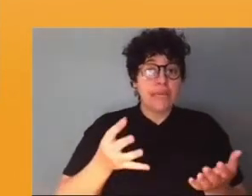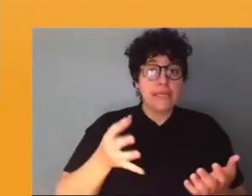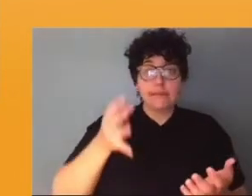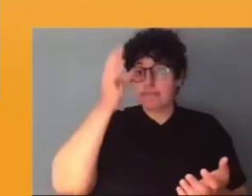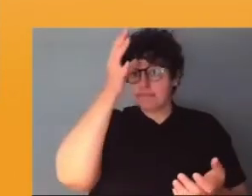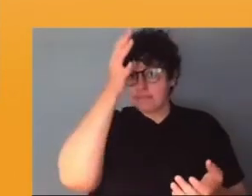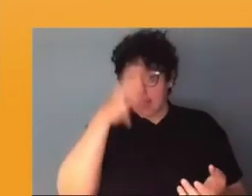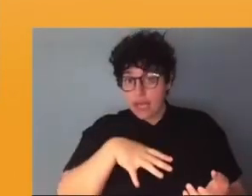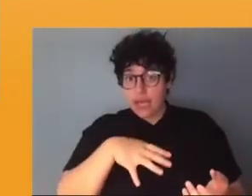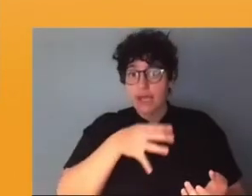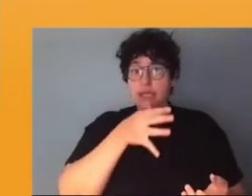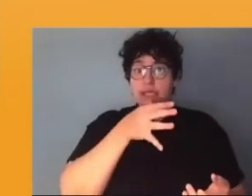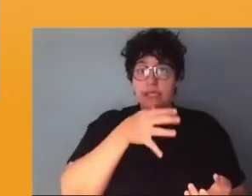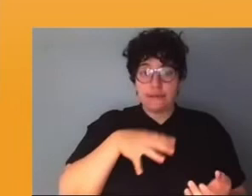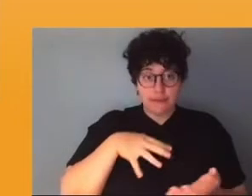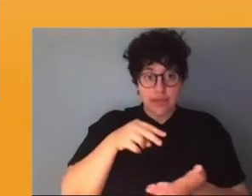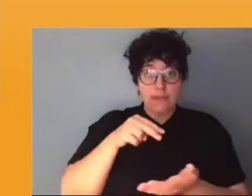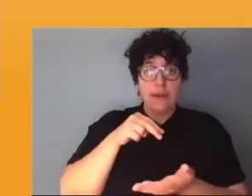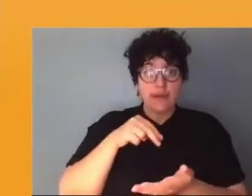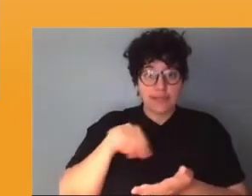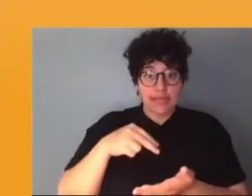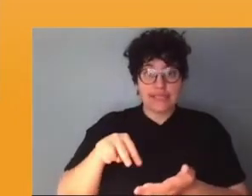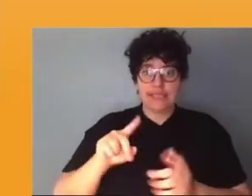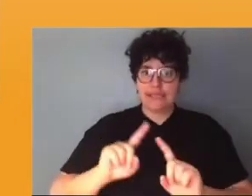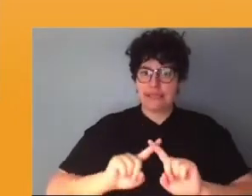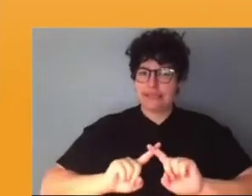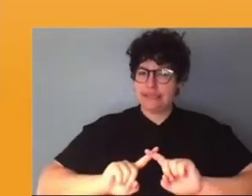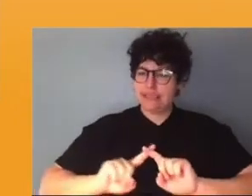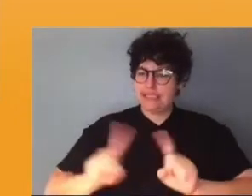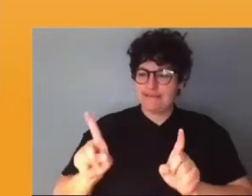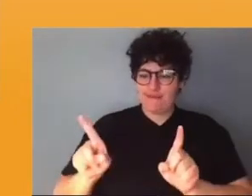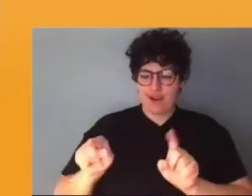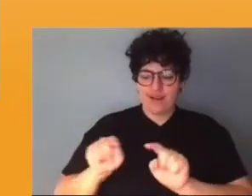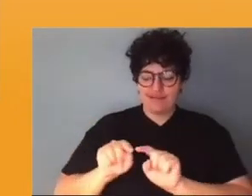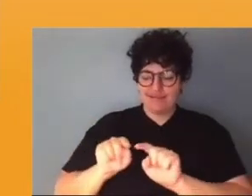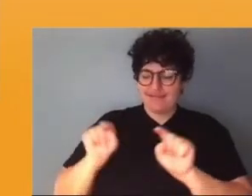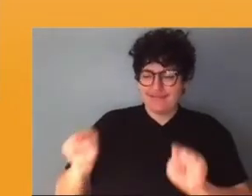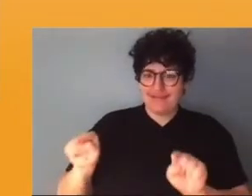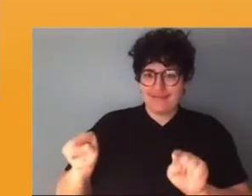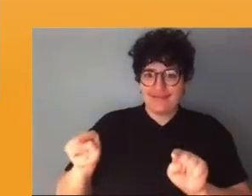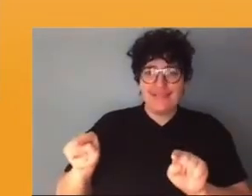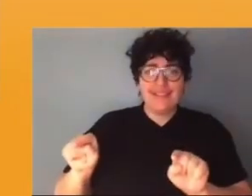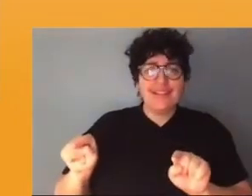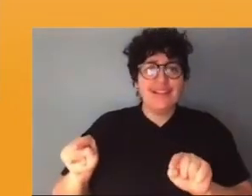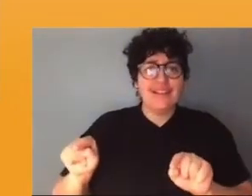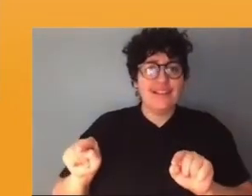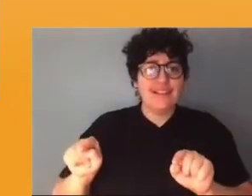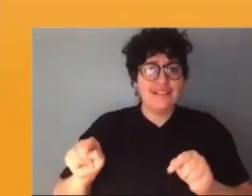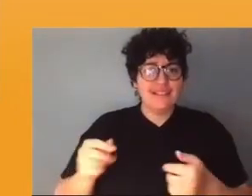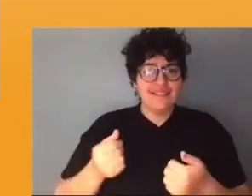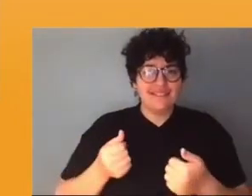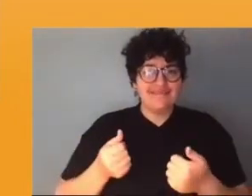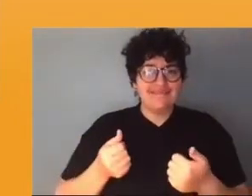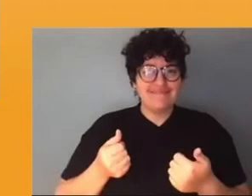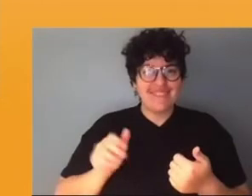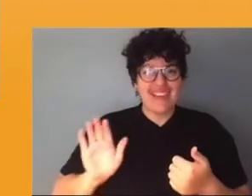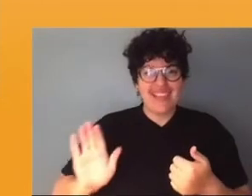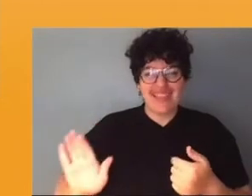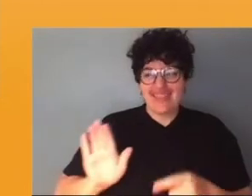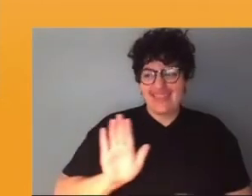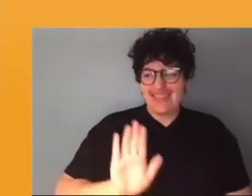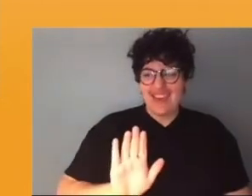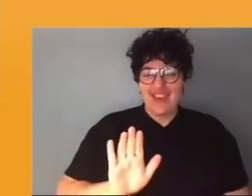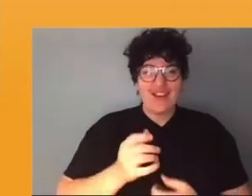Hacemos muchos de los bailes masculinos y femeninos que son tan distintos al intentar